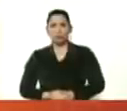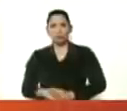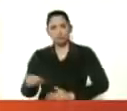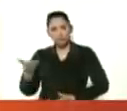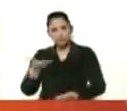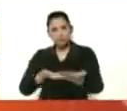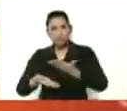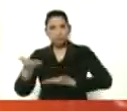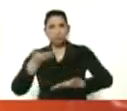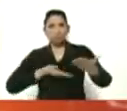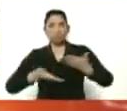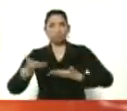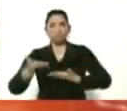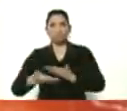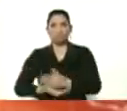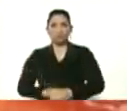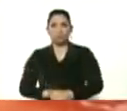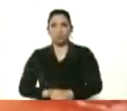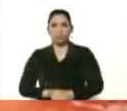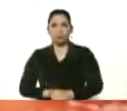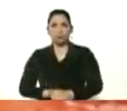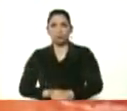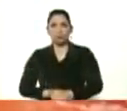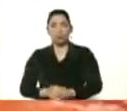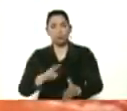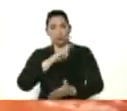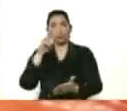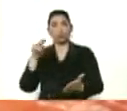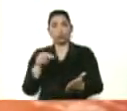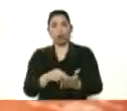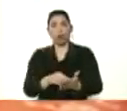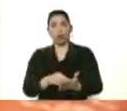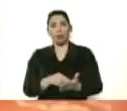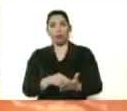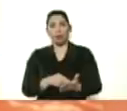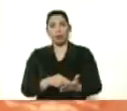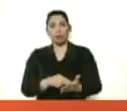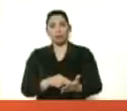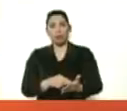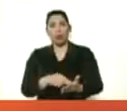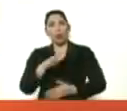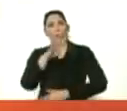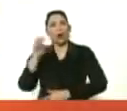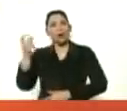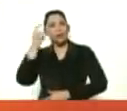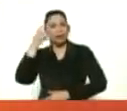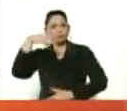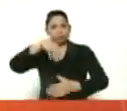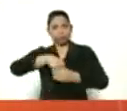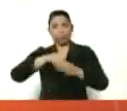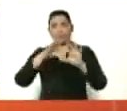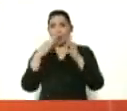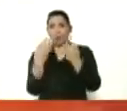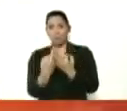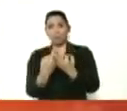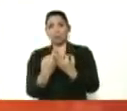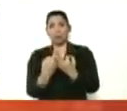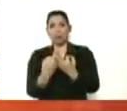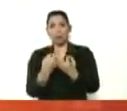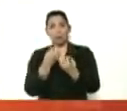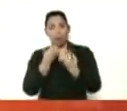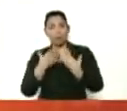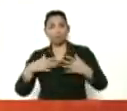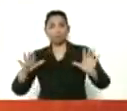solidaria, de carácter nacional, 40 días en cuarentena en familia, bueno,